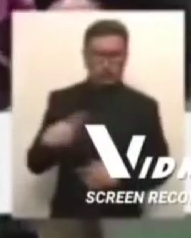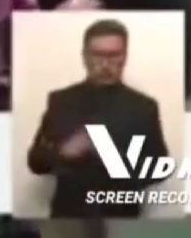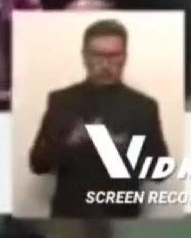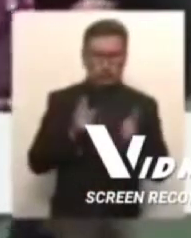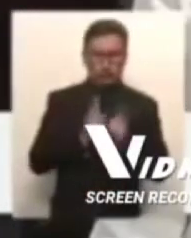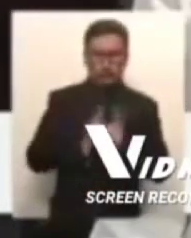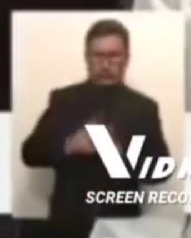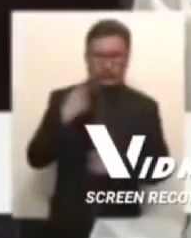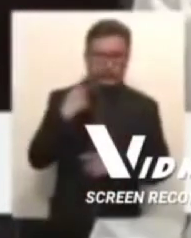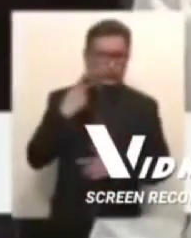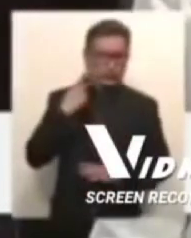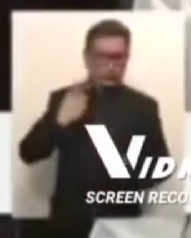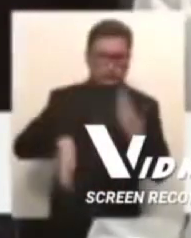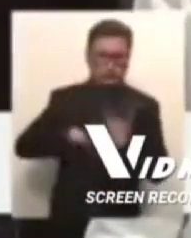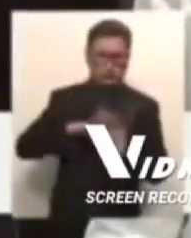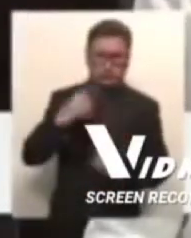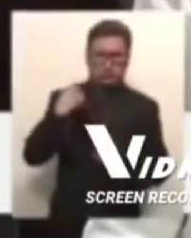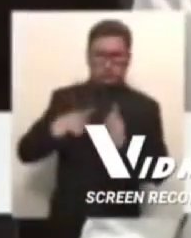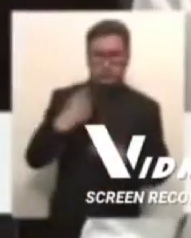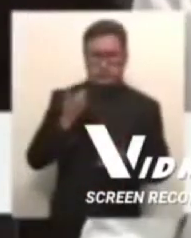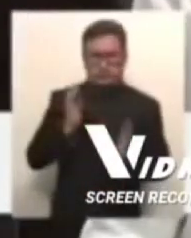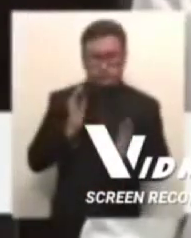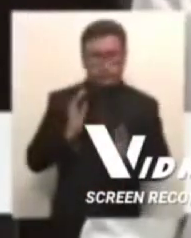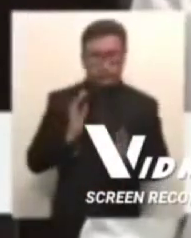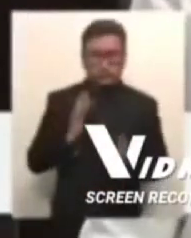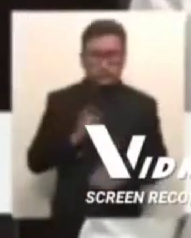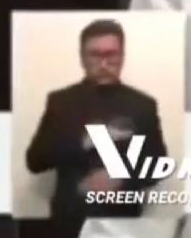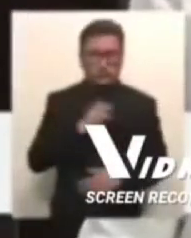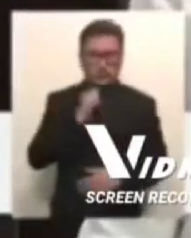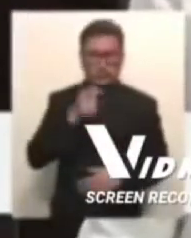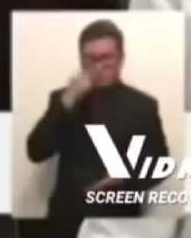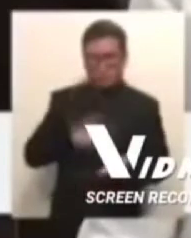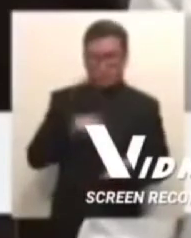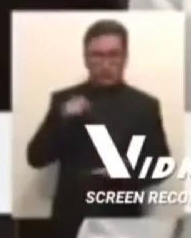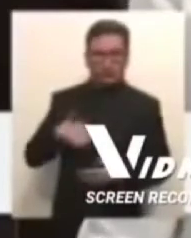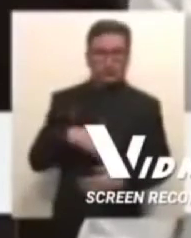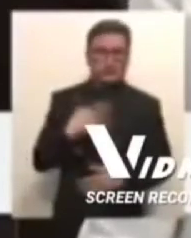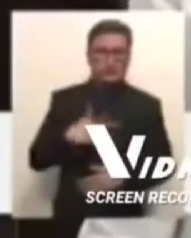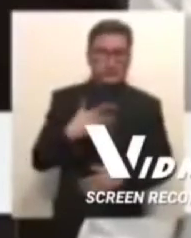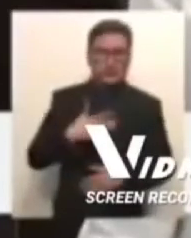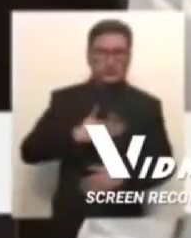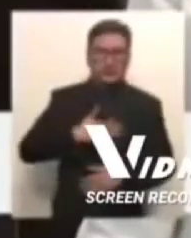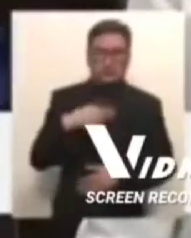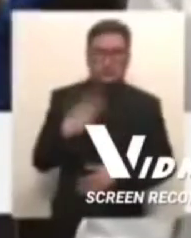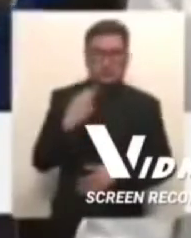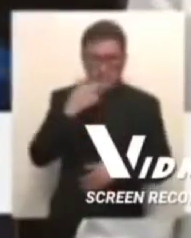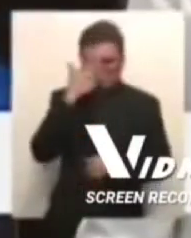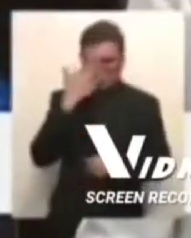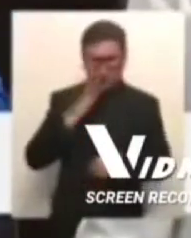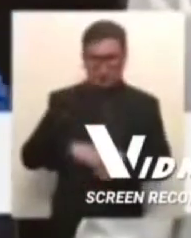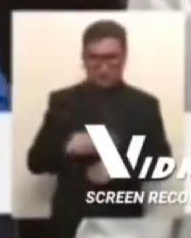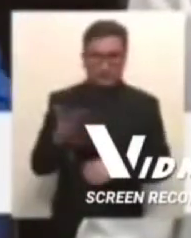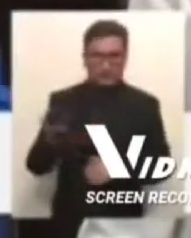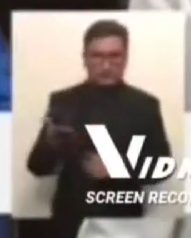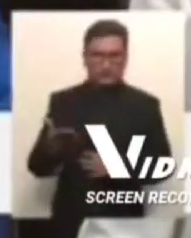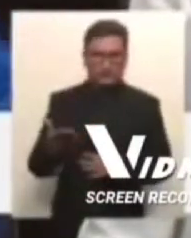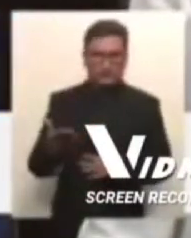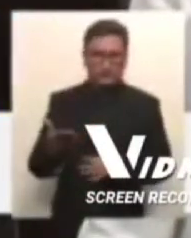bancada contra mi persona. Creo que usted ahora se aprendió mi nombre, presidenta.